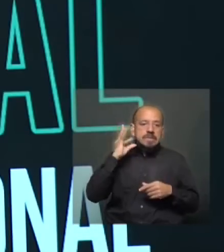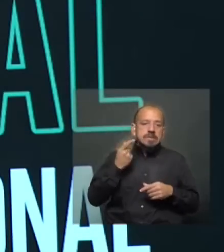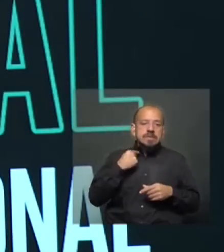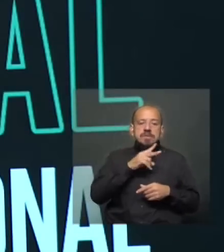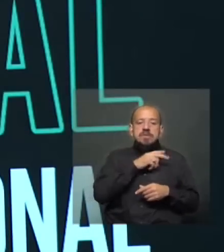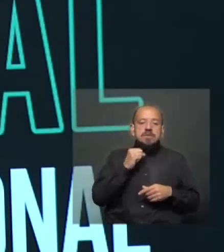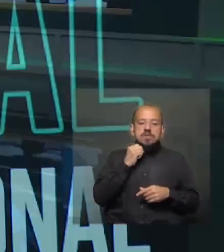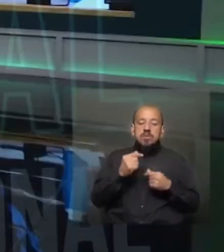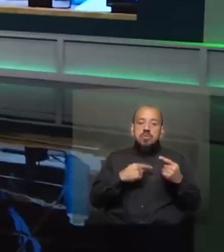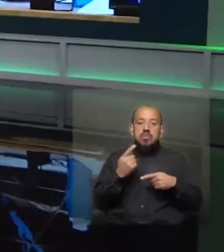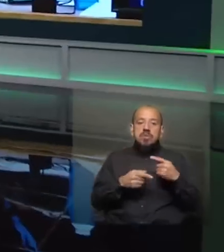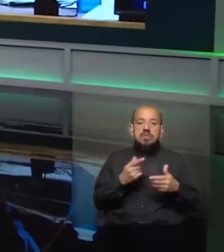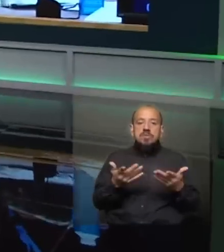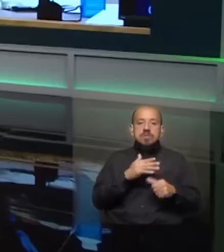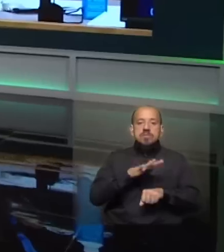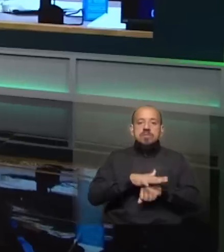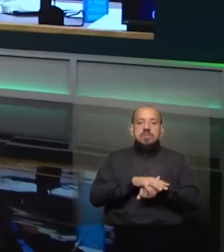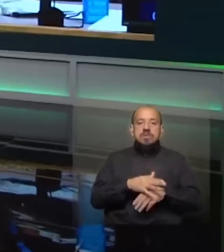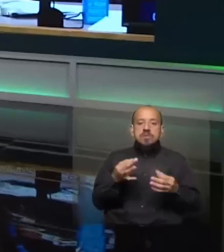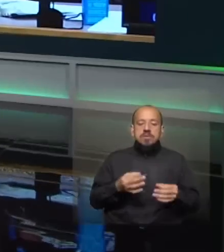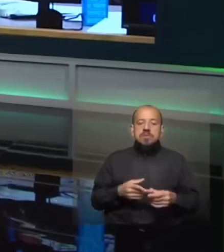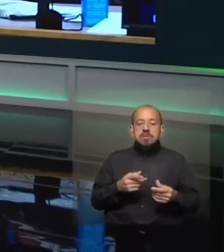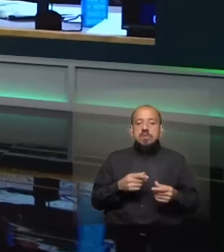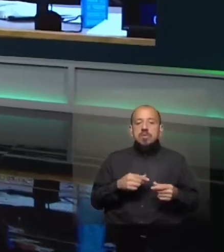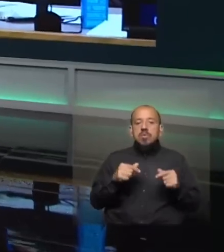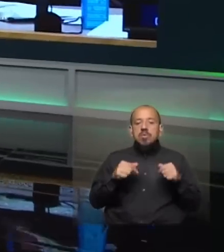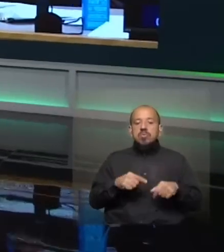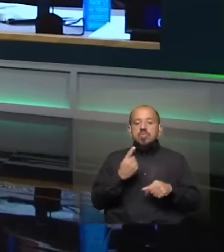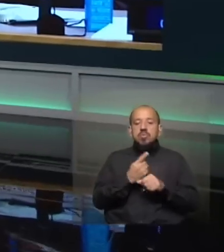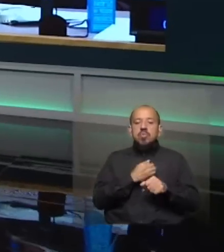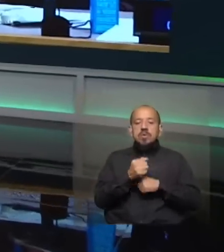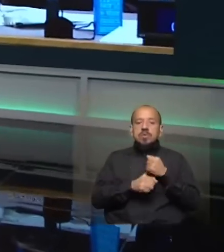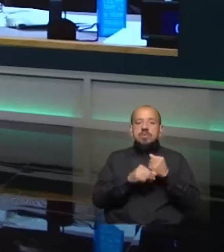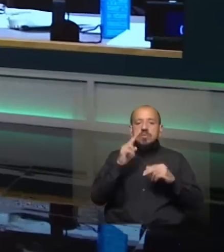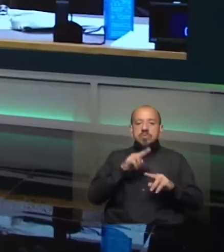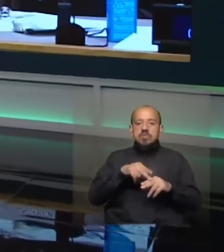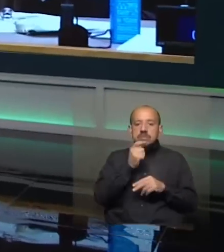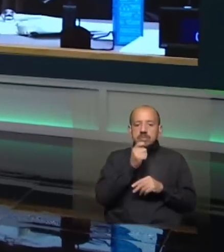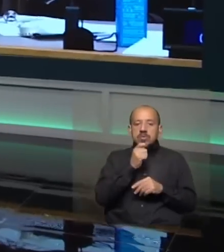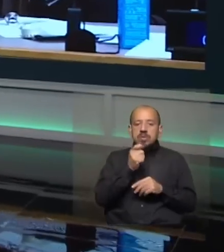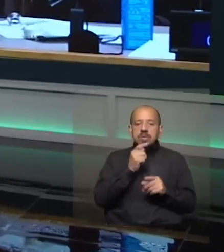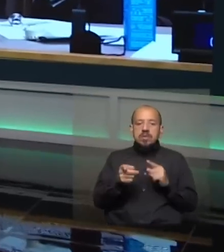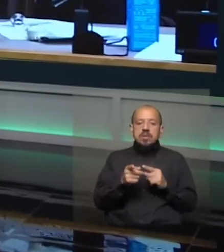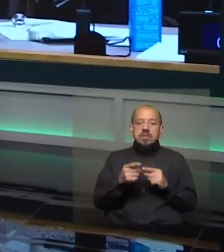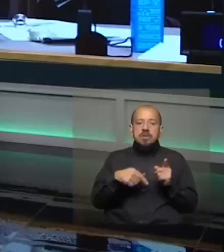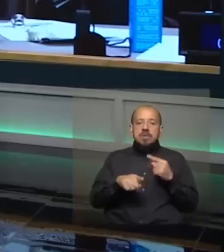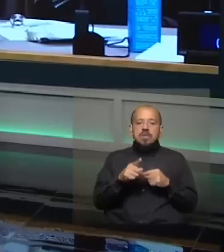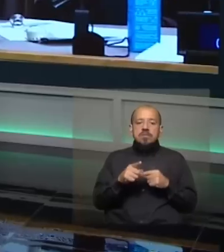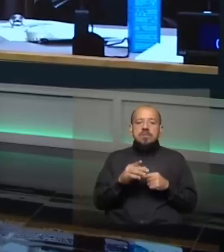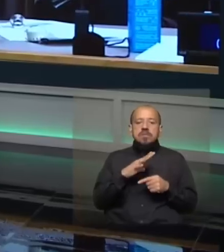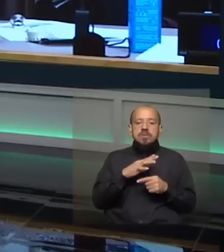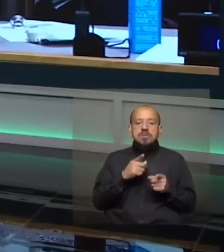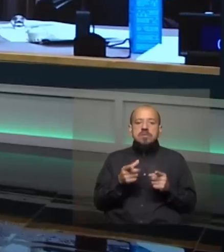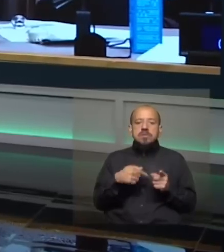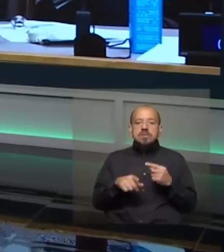israelíes no se detienen un momento muy especial para el pueblo palestino se está cumpliendo un año de la muerte de la periodista de la sirena boaclé hace